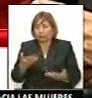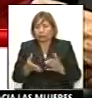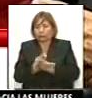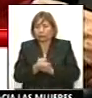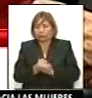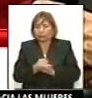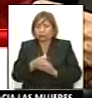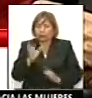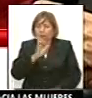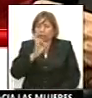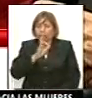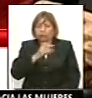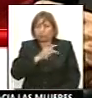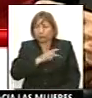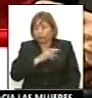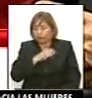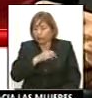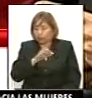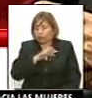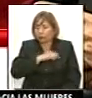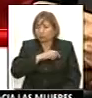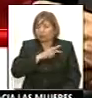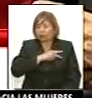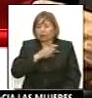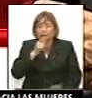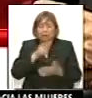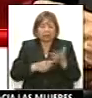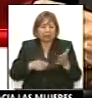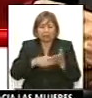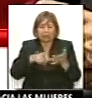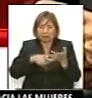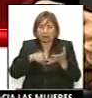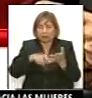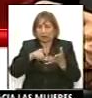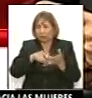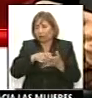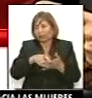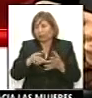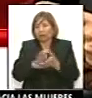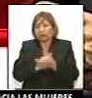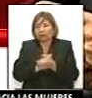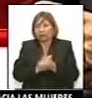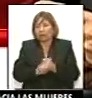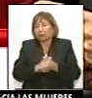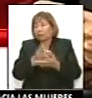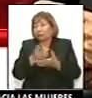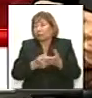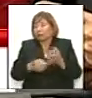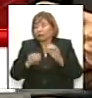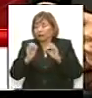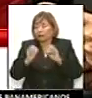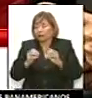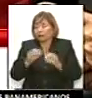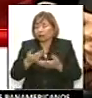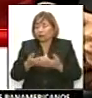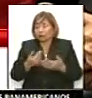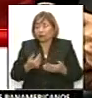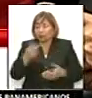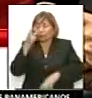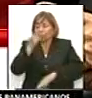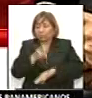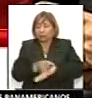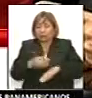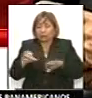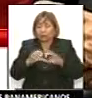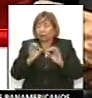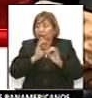somos de Fuerza Popular inmediatamente ya han sentenciado, han calificado y han denigrado a los colegas que han tenido alguna denuncia en